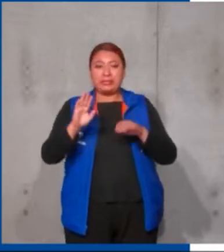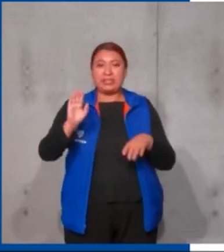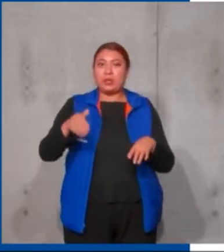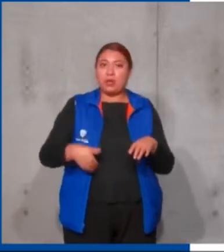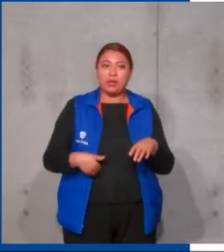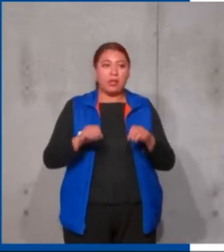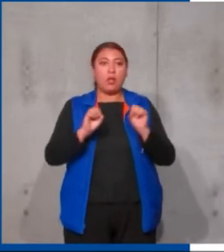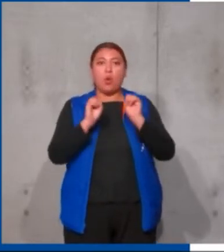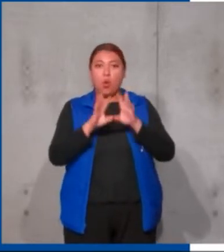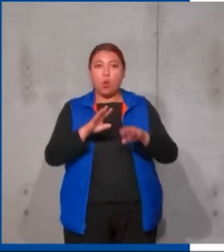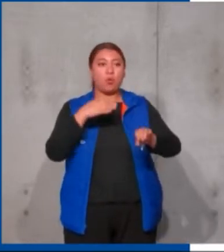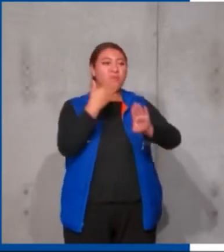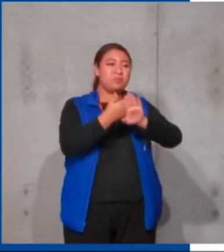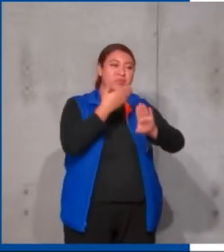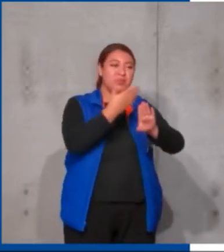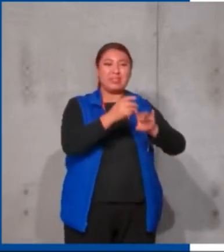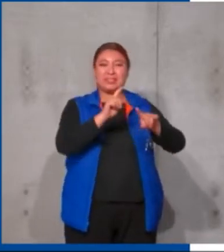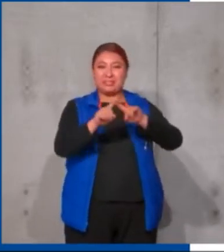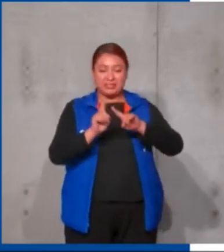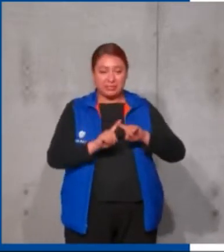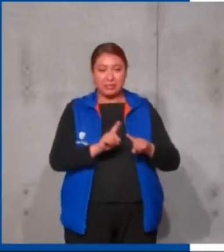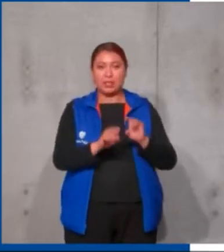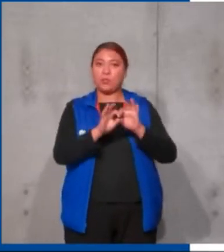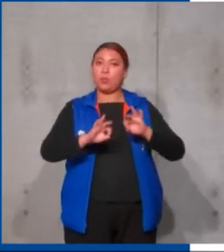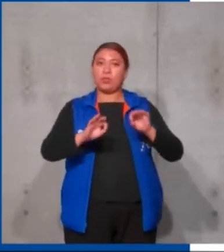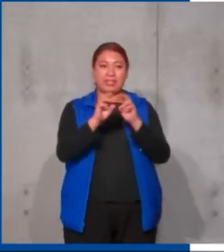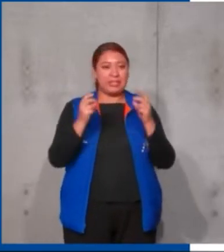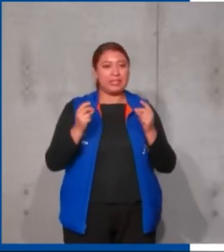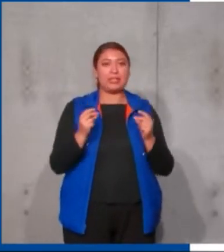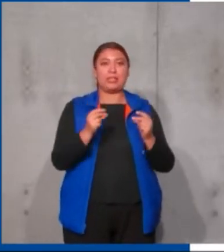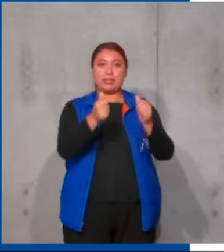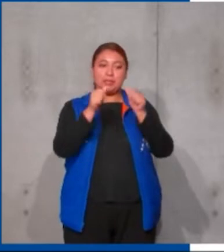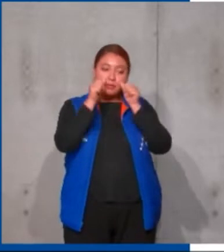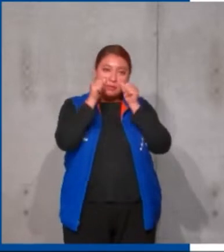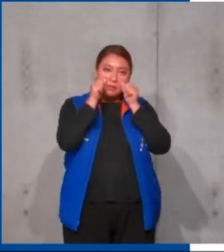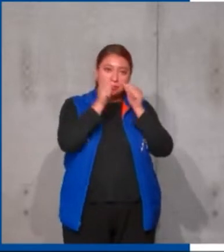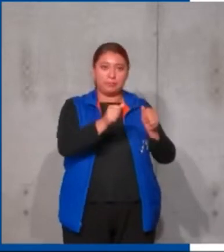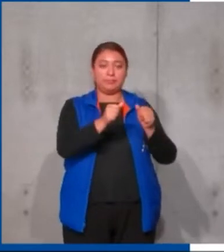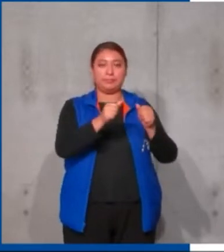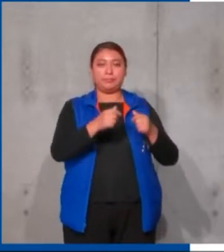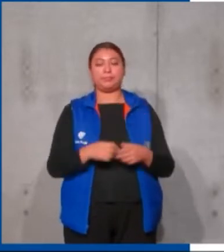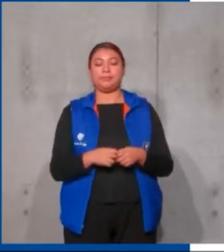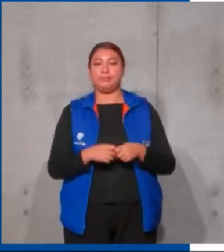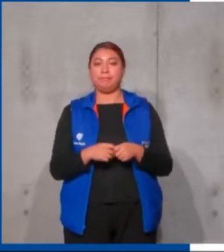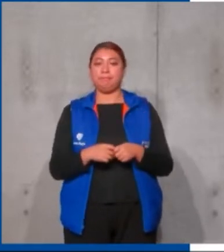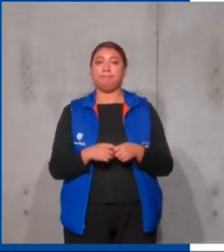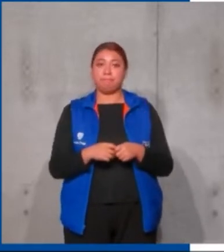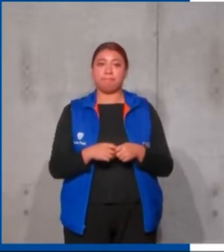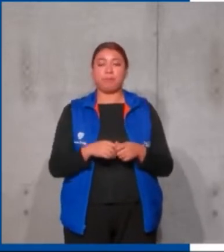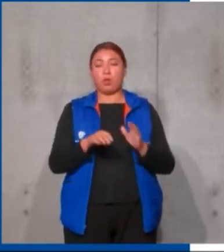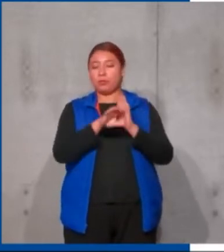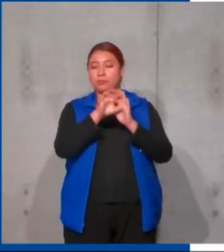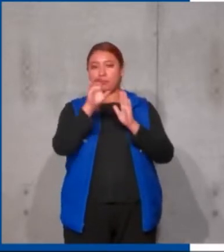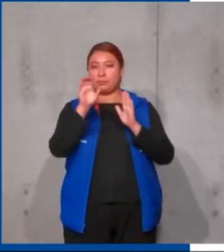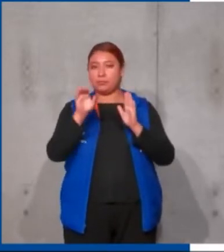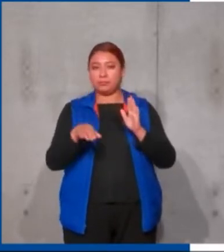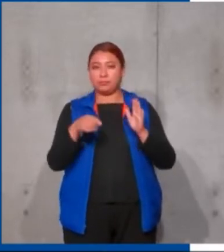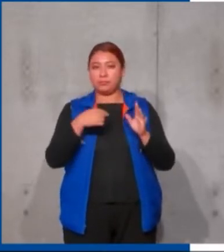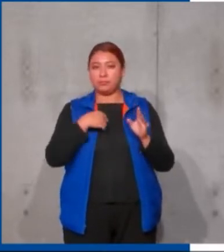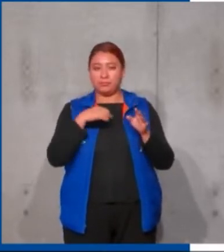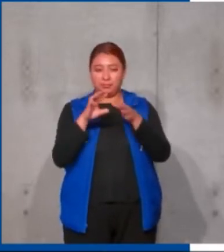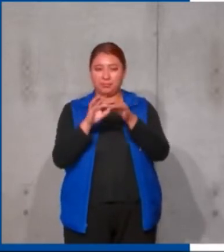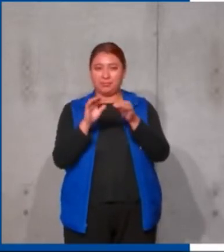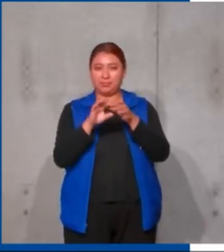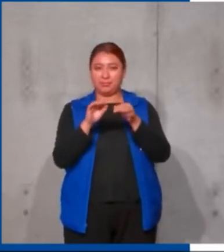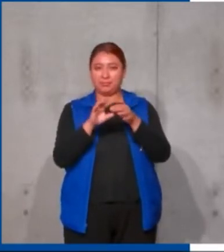riesgos que están presentes, pero que no se activan con tanta facilidad. Por ejemplo,